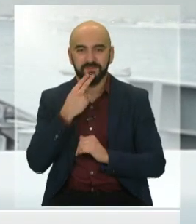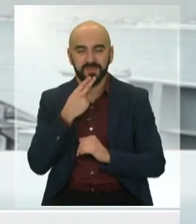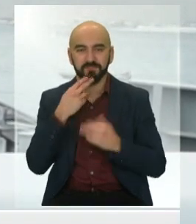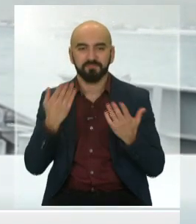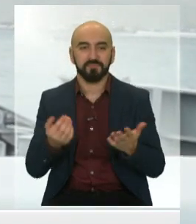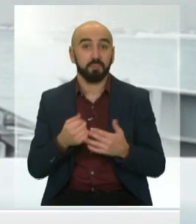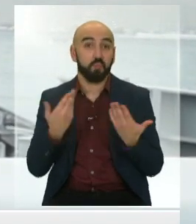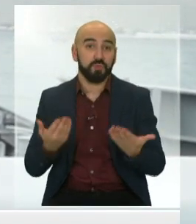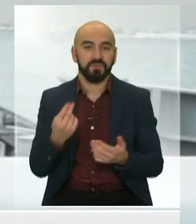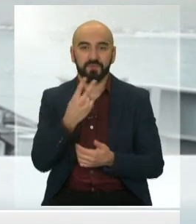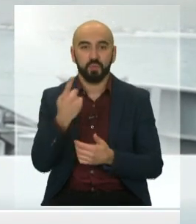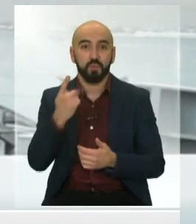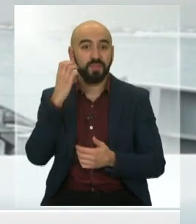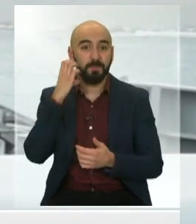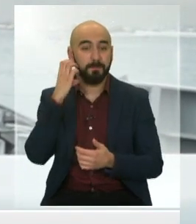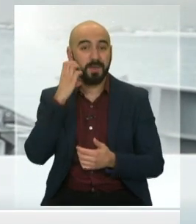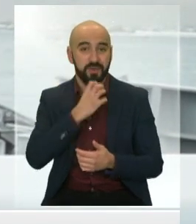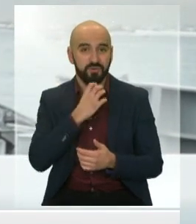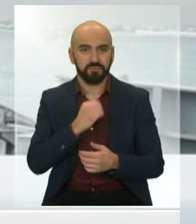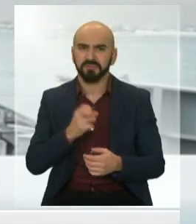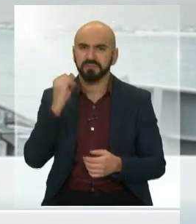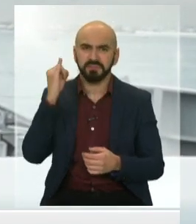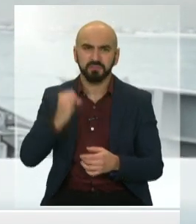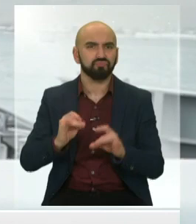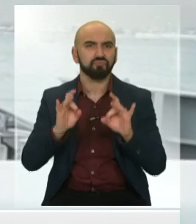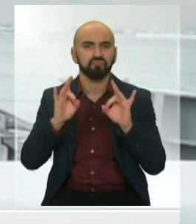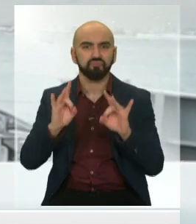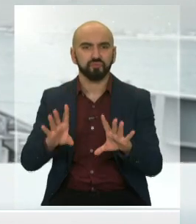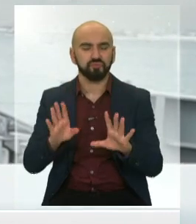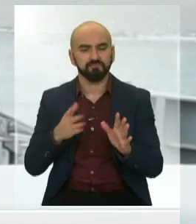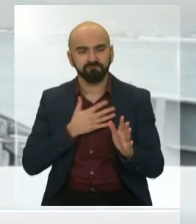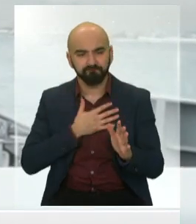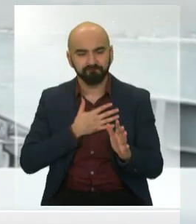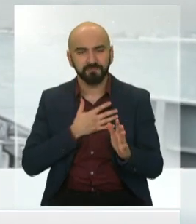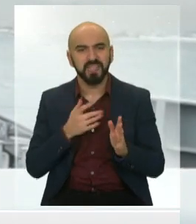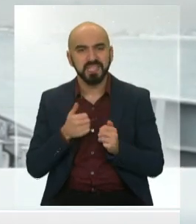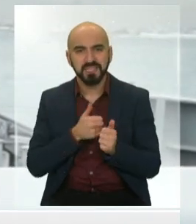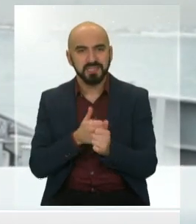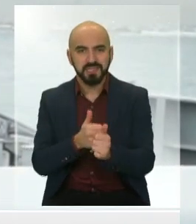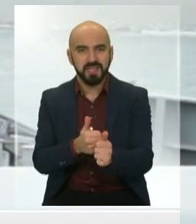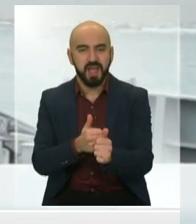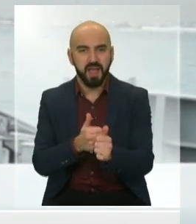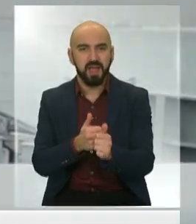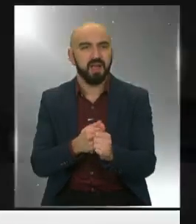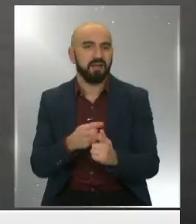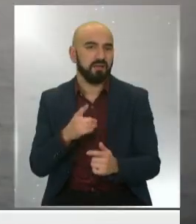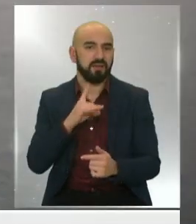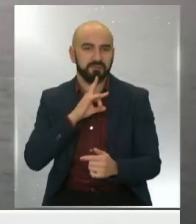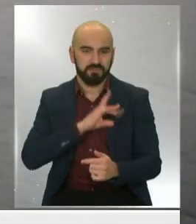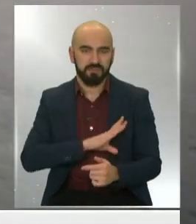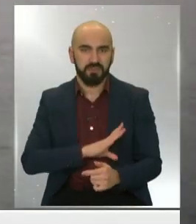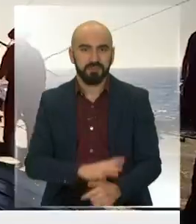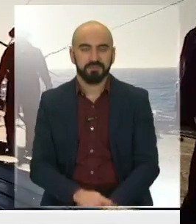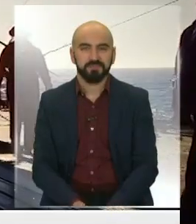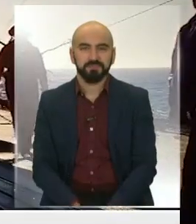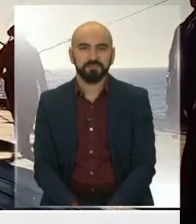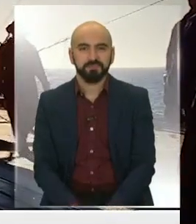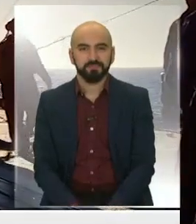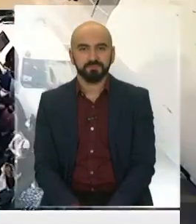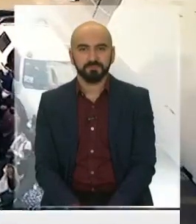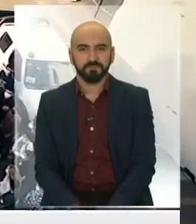eso el 21 de mayo va a estar siempre inspirando y guiando los caminos de Chile.